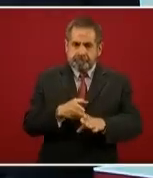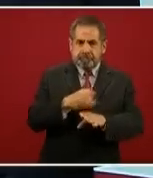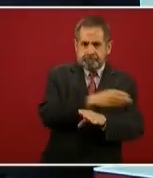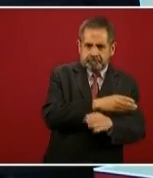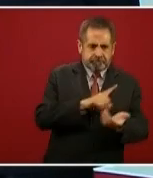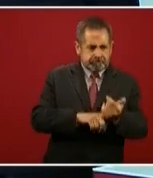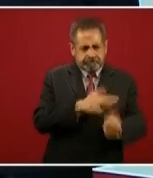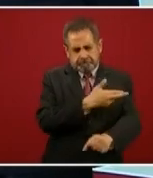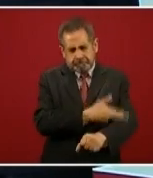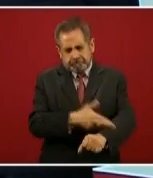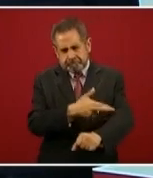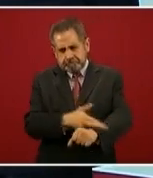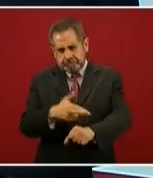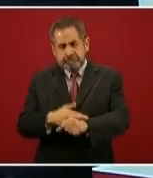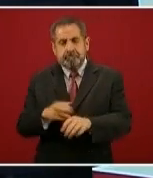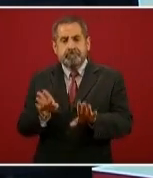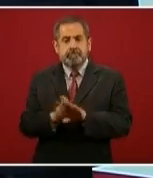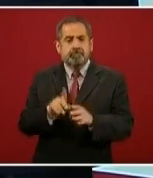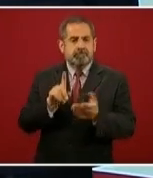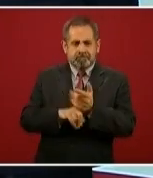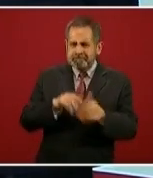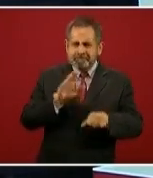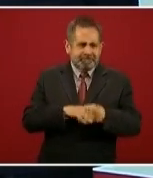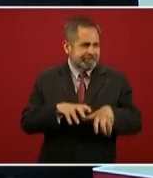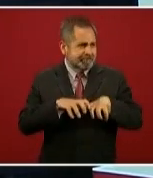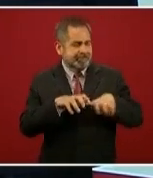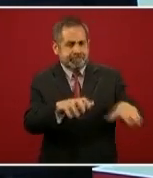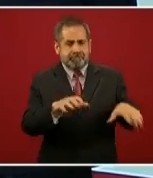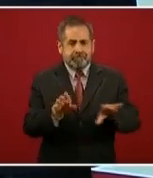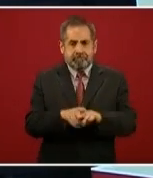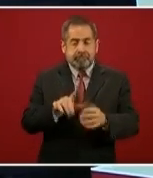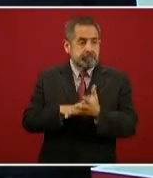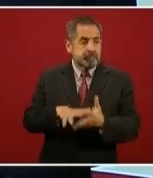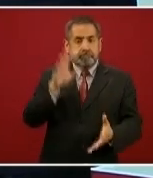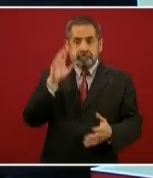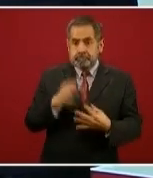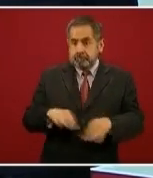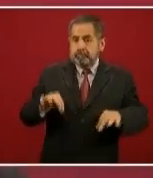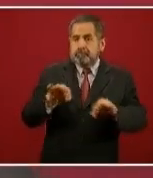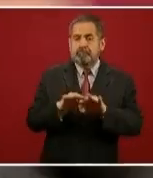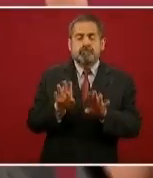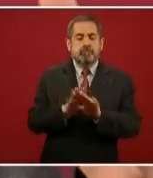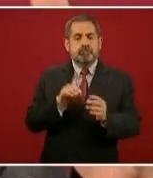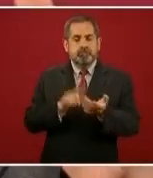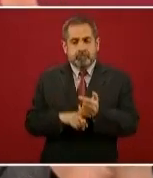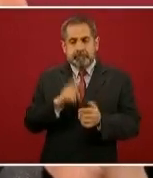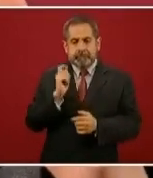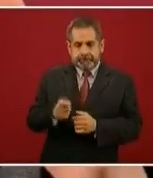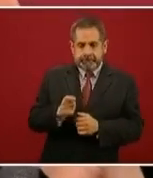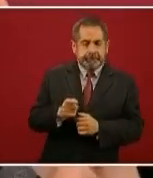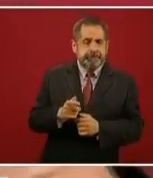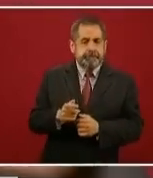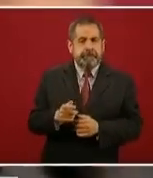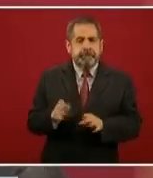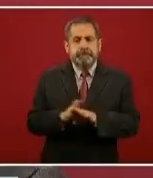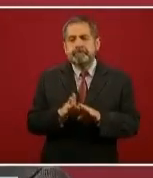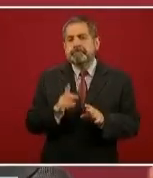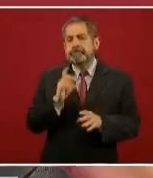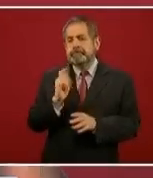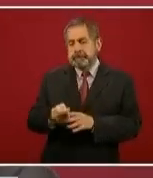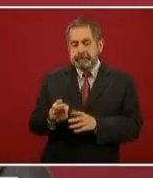las medidas generales, las medidas masivas que tienen los mayores impactos, tanto en reducir la transmisión